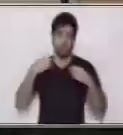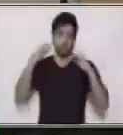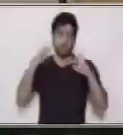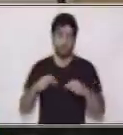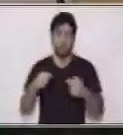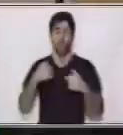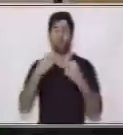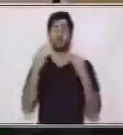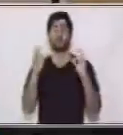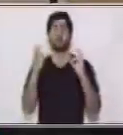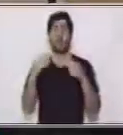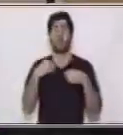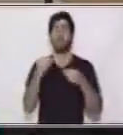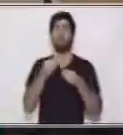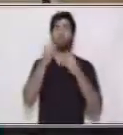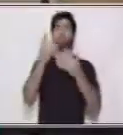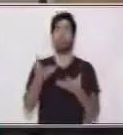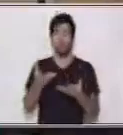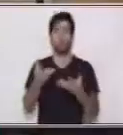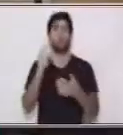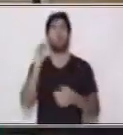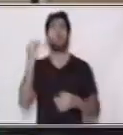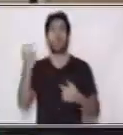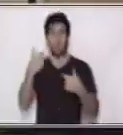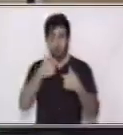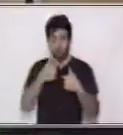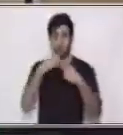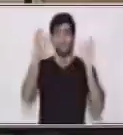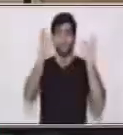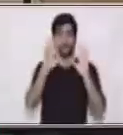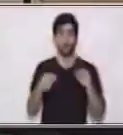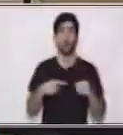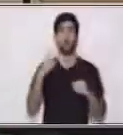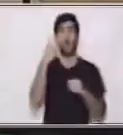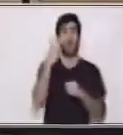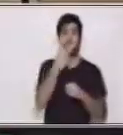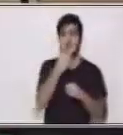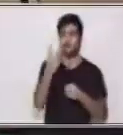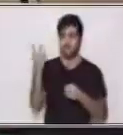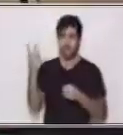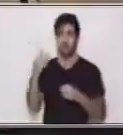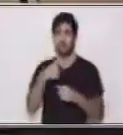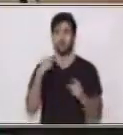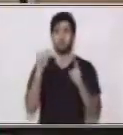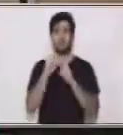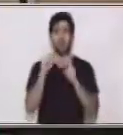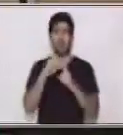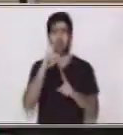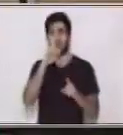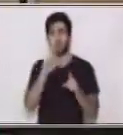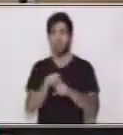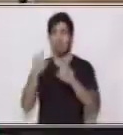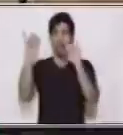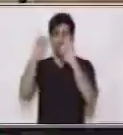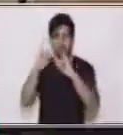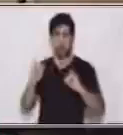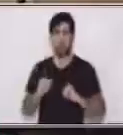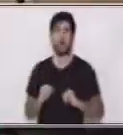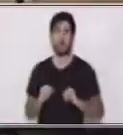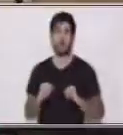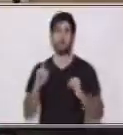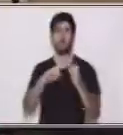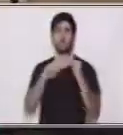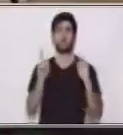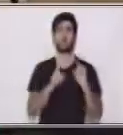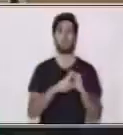Intenta hacernos ver su realidad a través de sus palabras y de sus imágenes. Hablamos que la